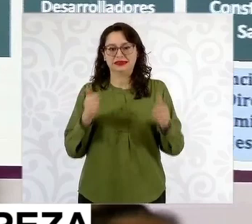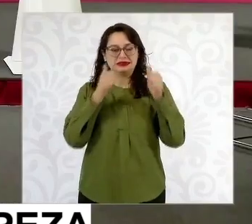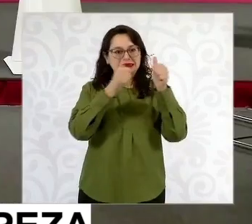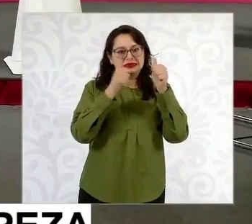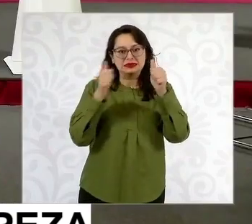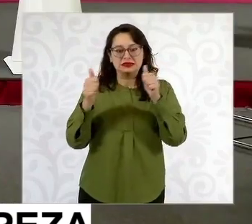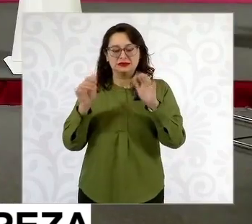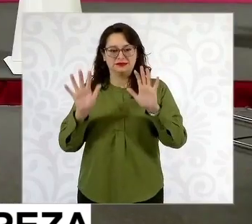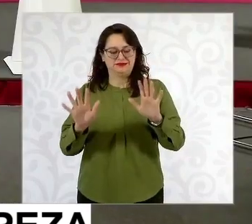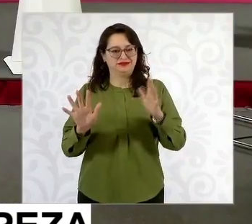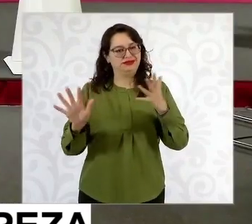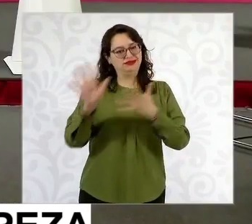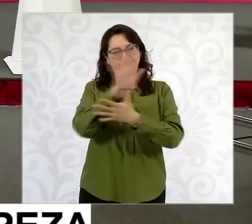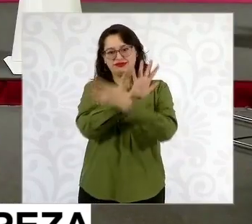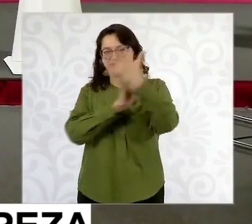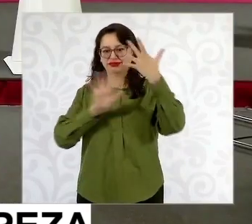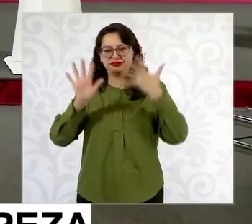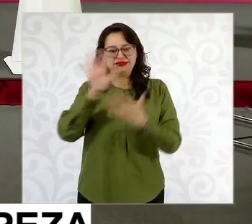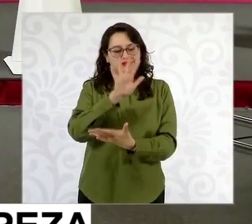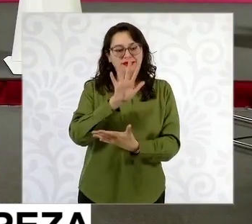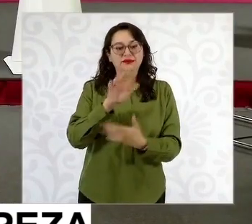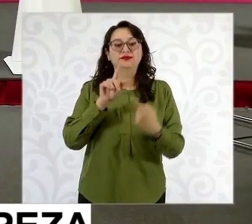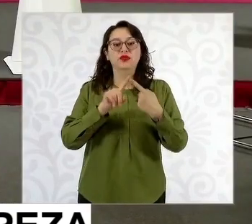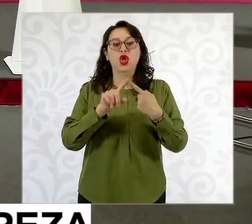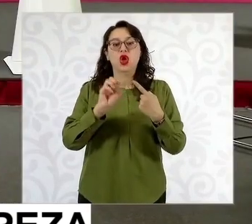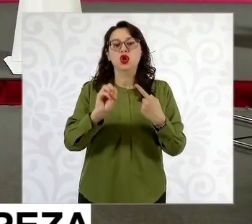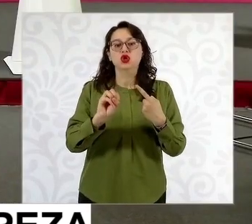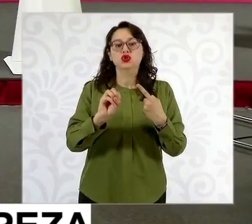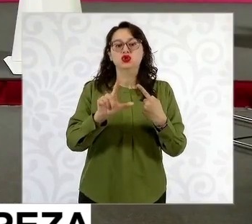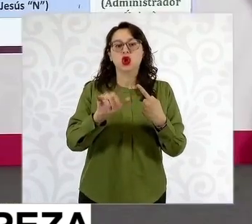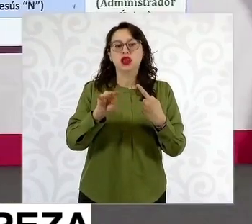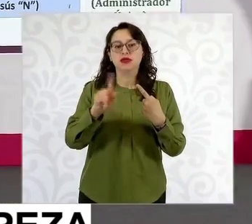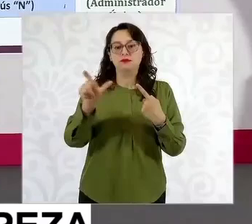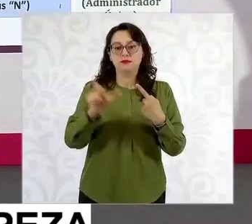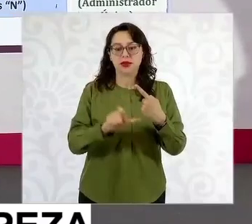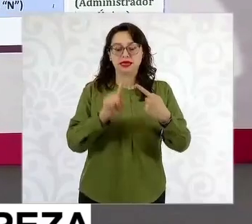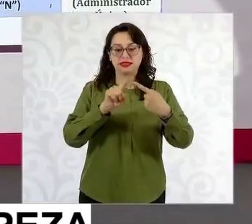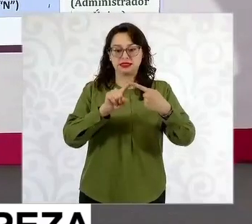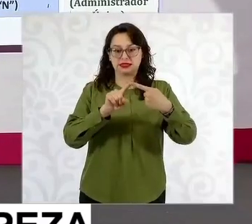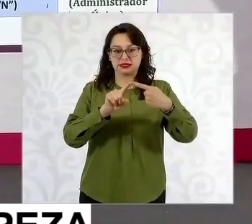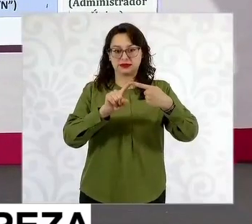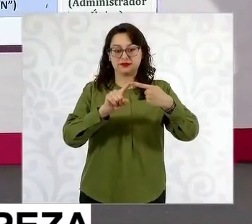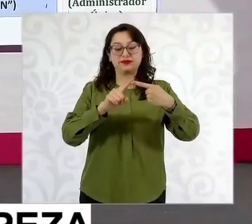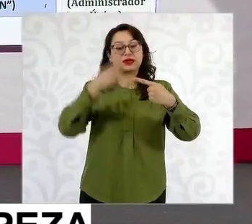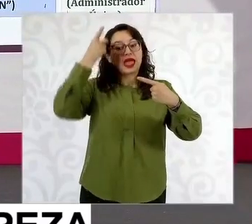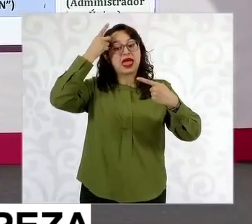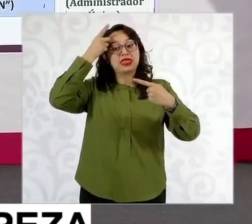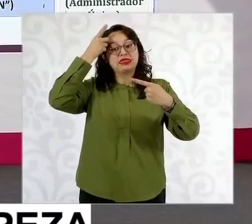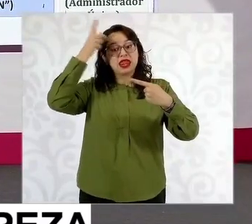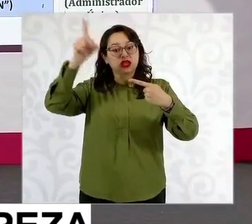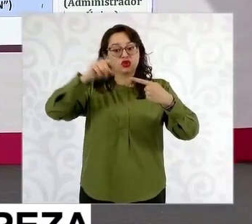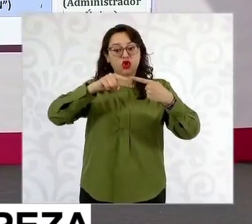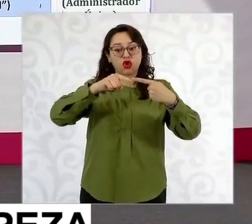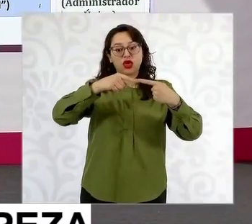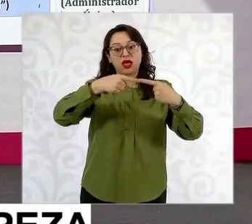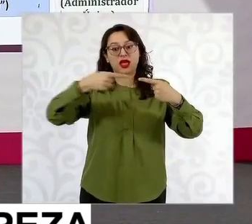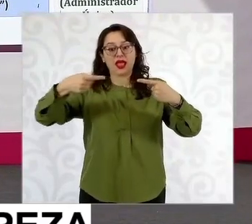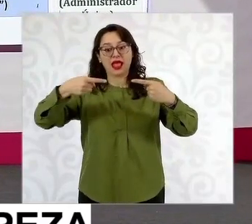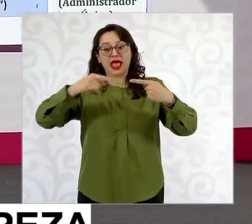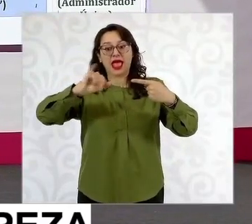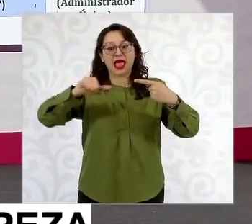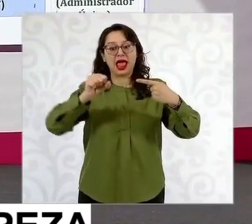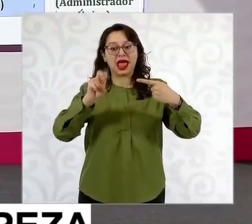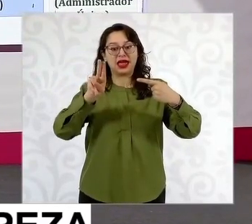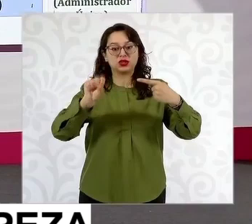Solimex, la SOFOM, y tiene como director a Jesús N. y tiene